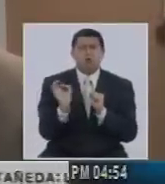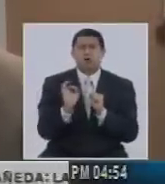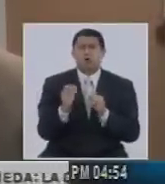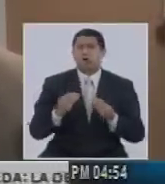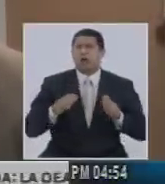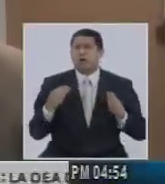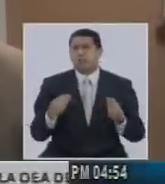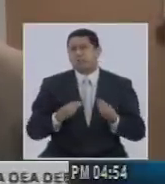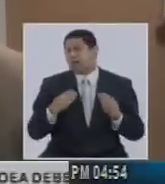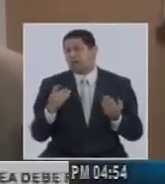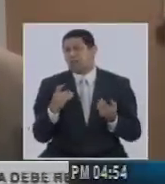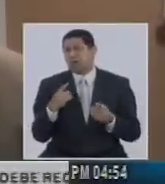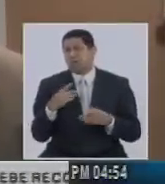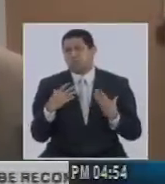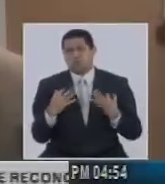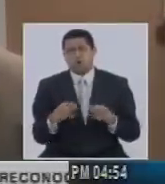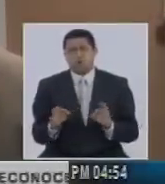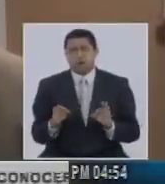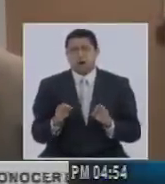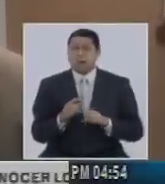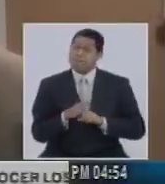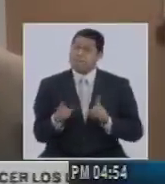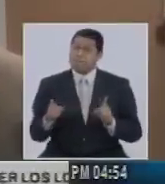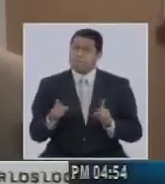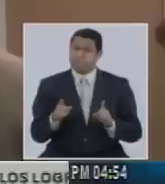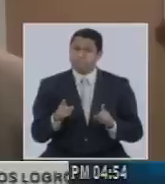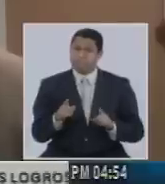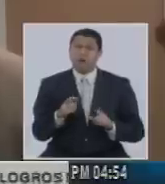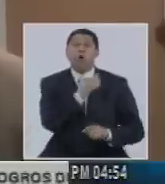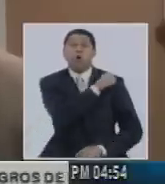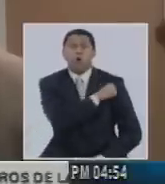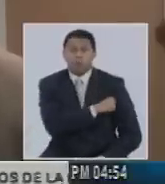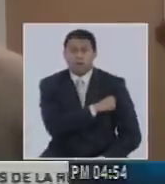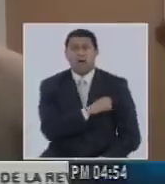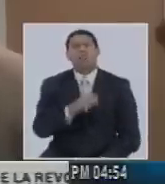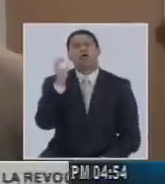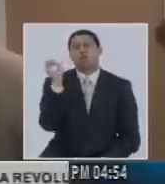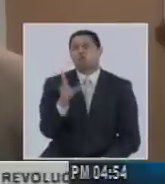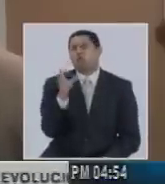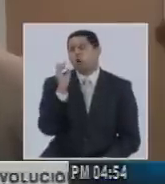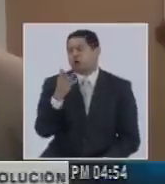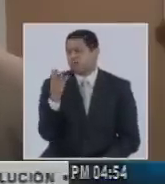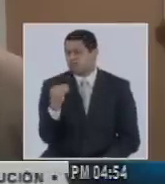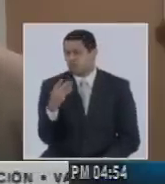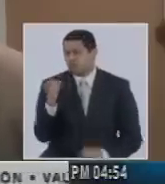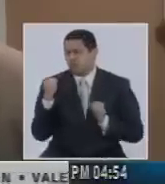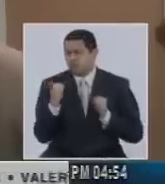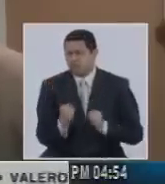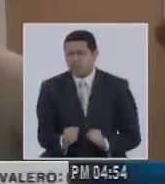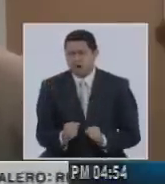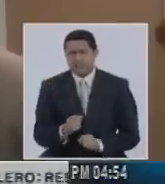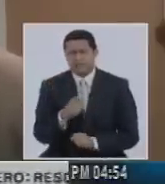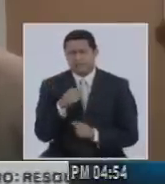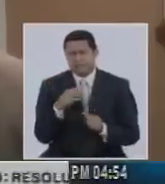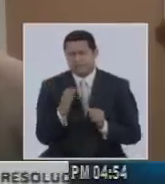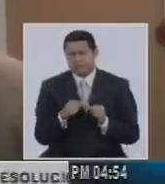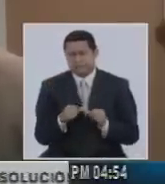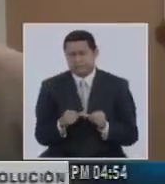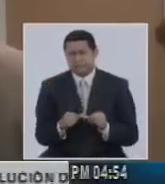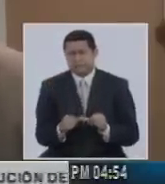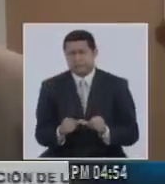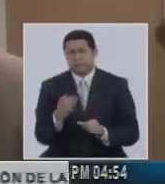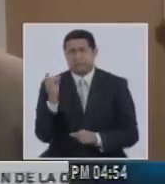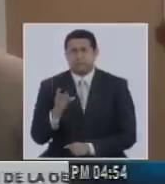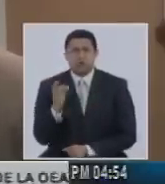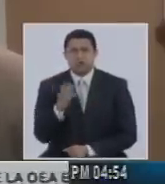vida cotidiana, pero la razón que la gente se opera es porque realmente tienen un dolor profundo, persistente y